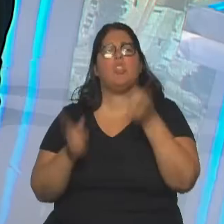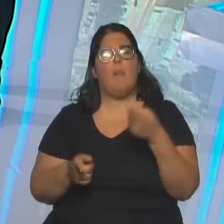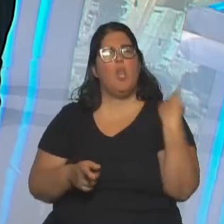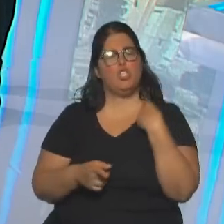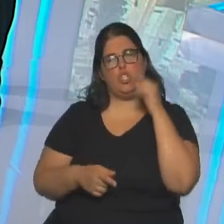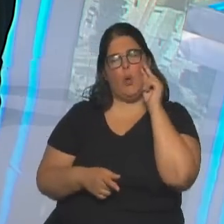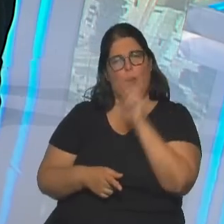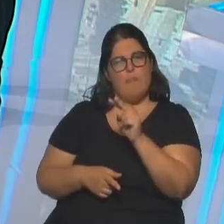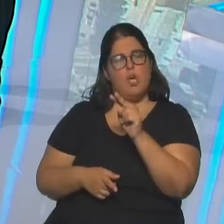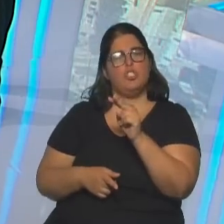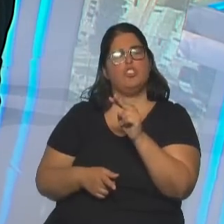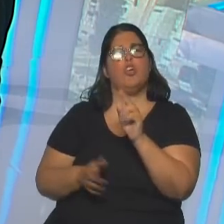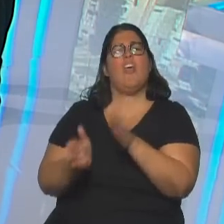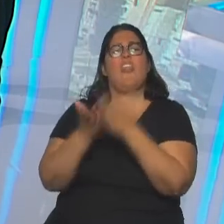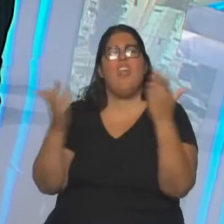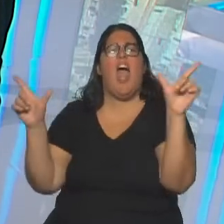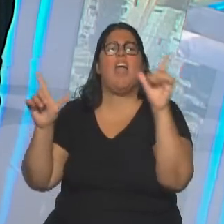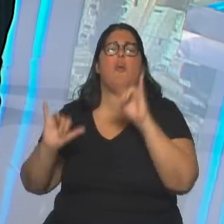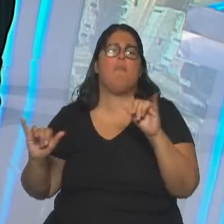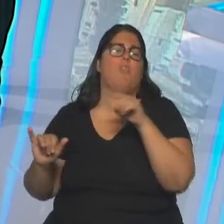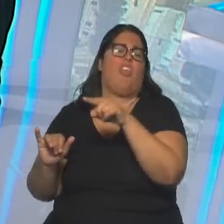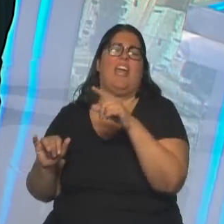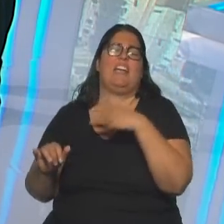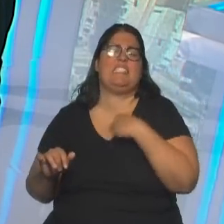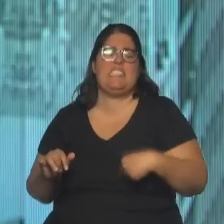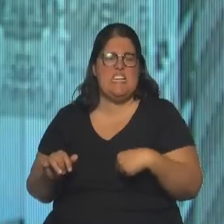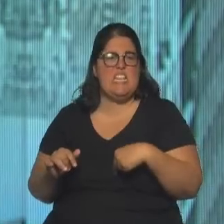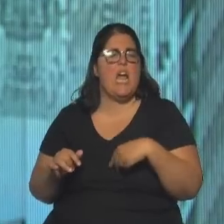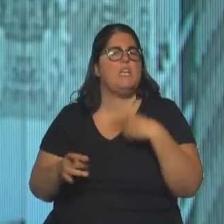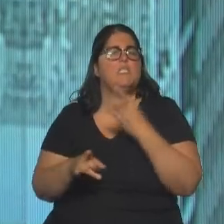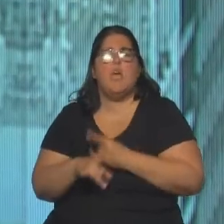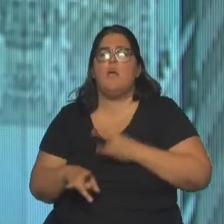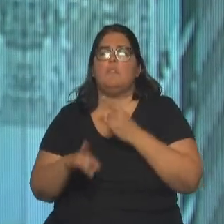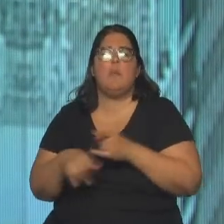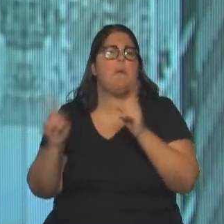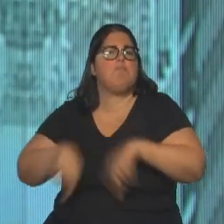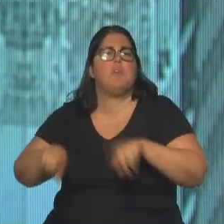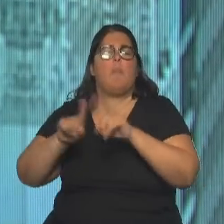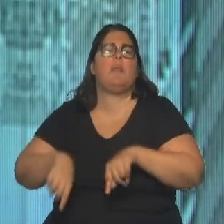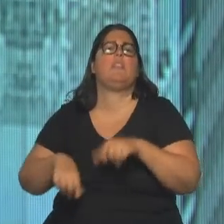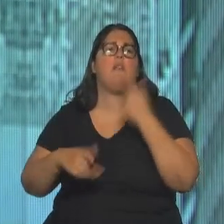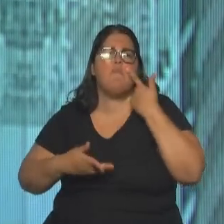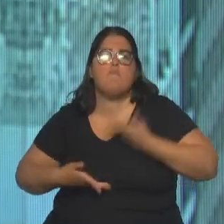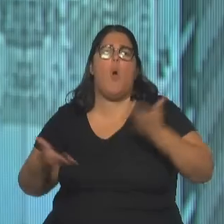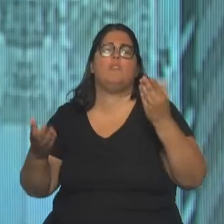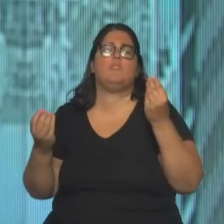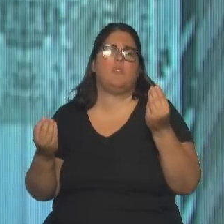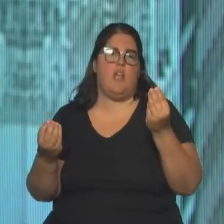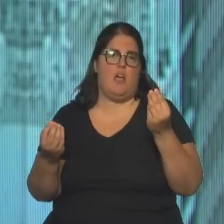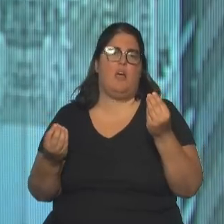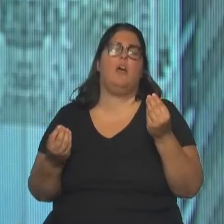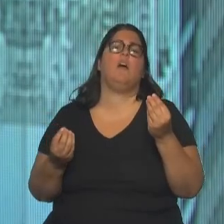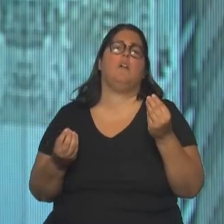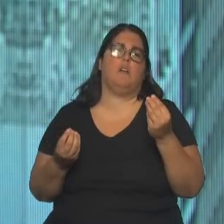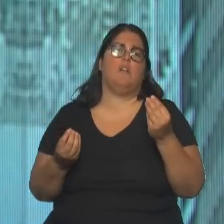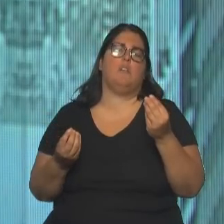cómo en los medios chinos sí aparece permanentemente, comienza a aparecer con una mayor asiduidad y